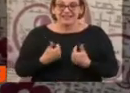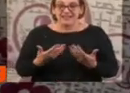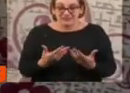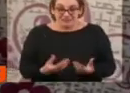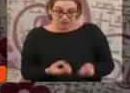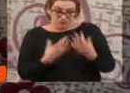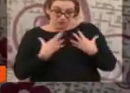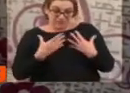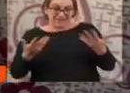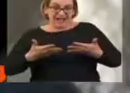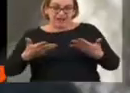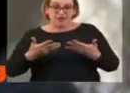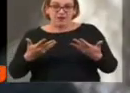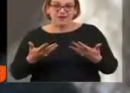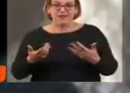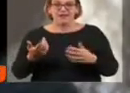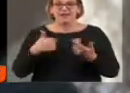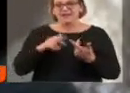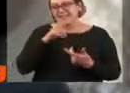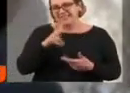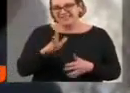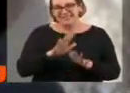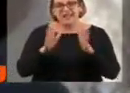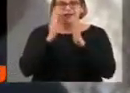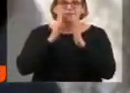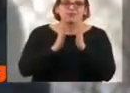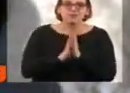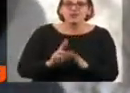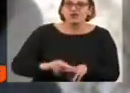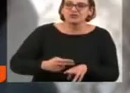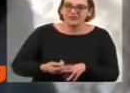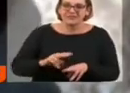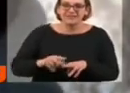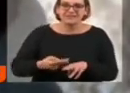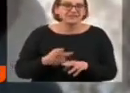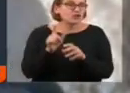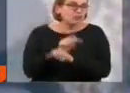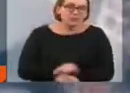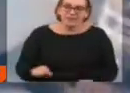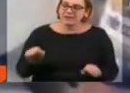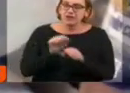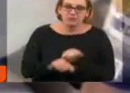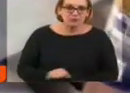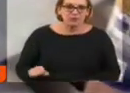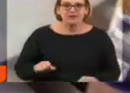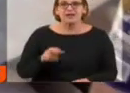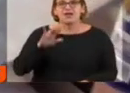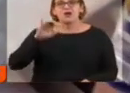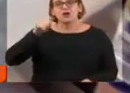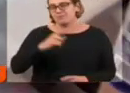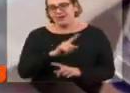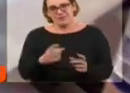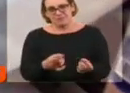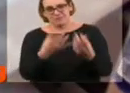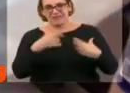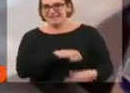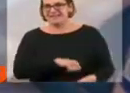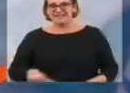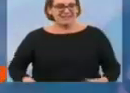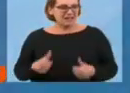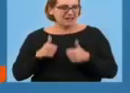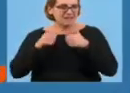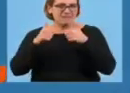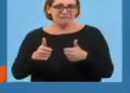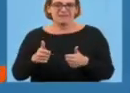me contagié yo ahora. Decía, no, por favor, otra vez, no, no puede ser. Romina no se contagió, la cesárea fue un éxito.